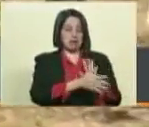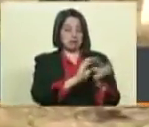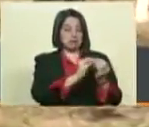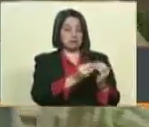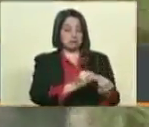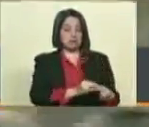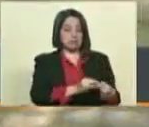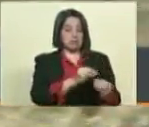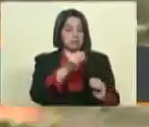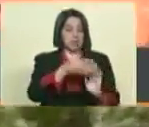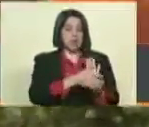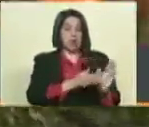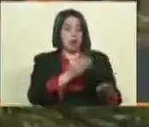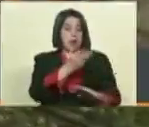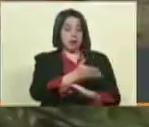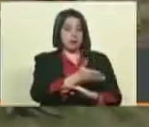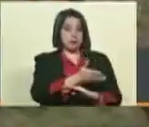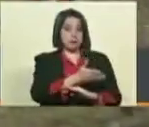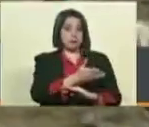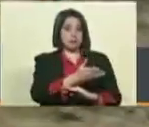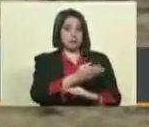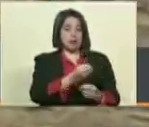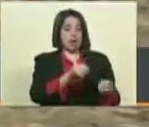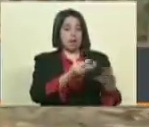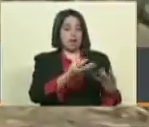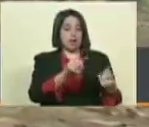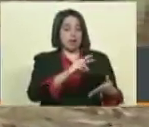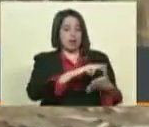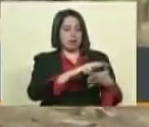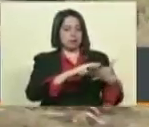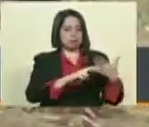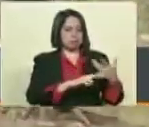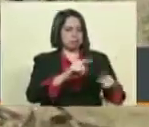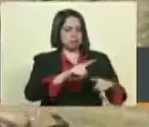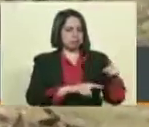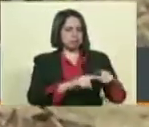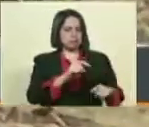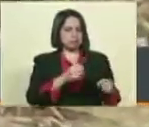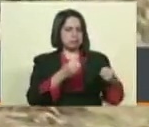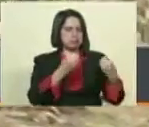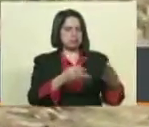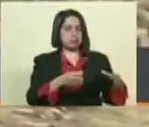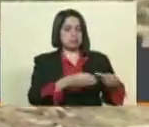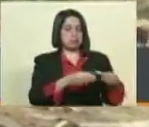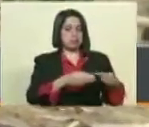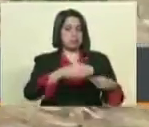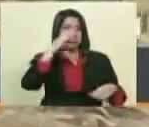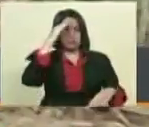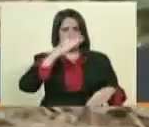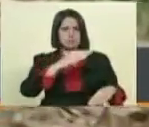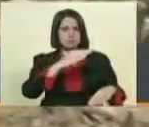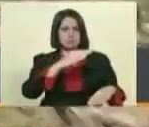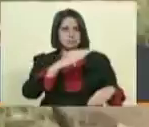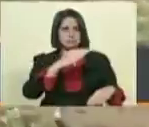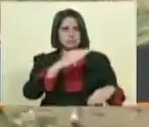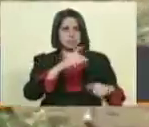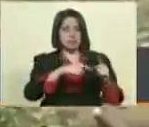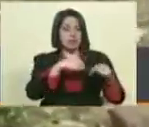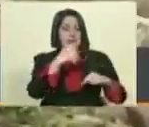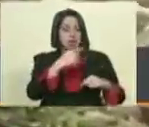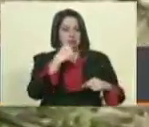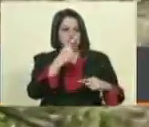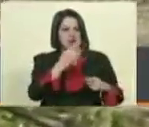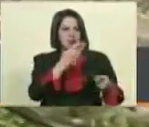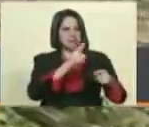y le dimos los requerimientos que necesitábamos al Comando Estratégico Operacional, el cual nos dio los medios